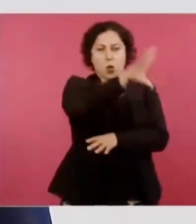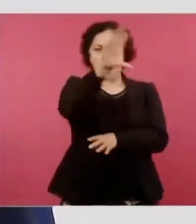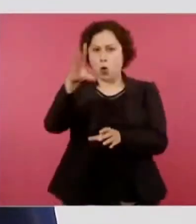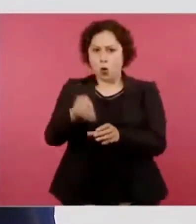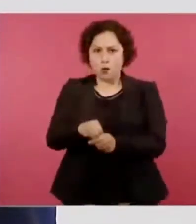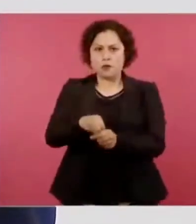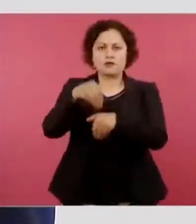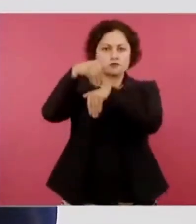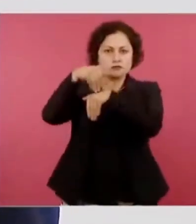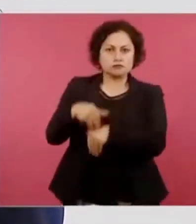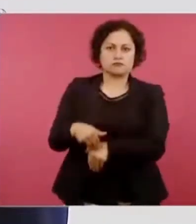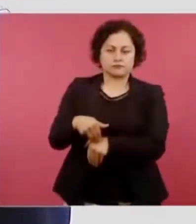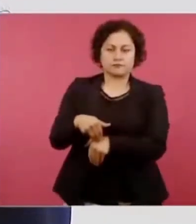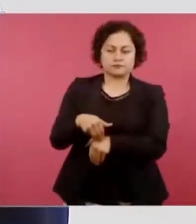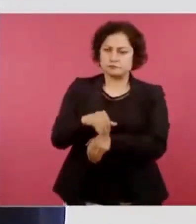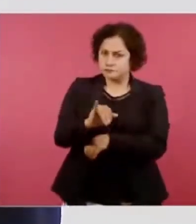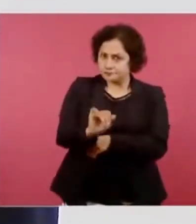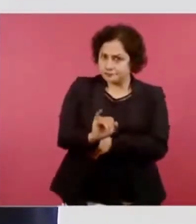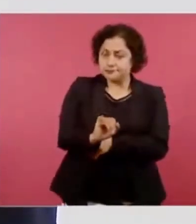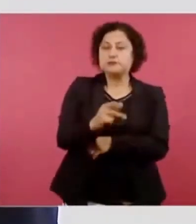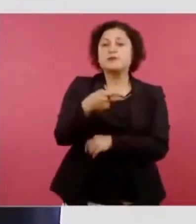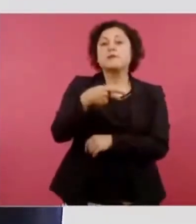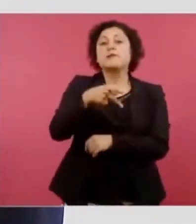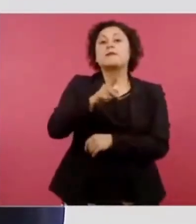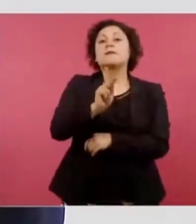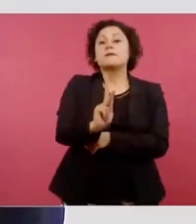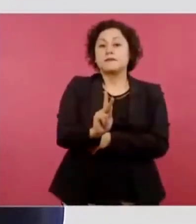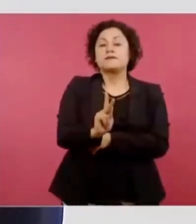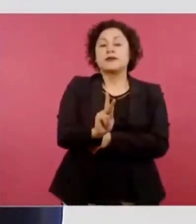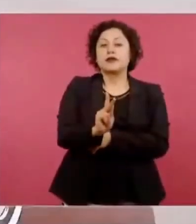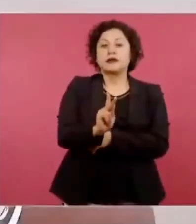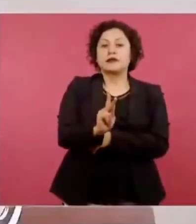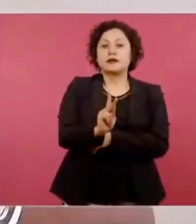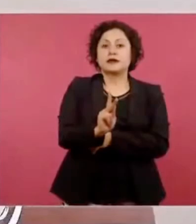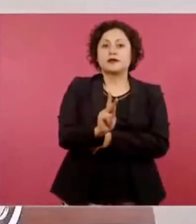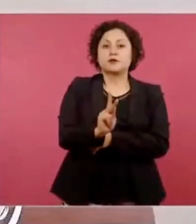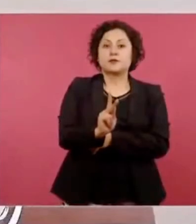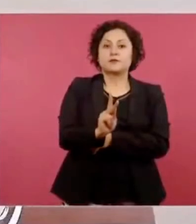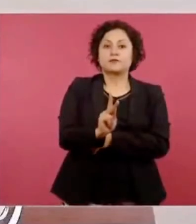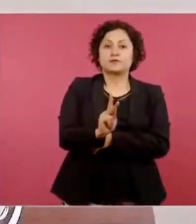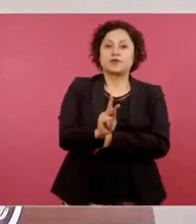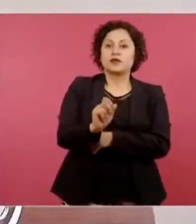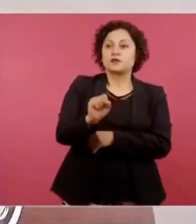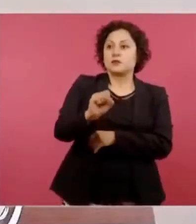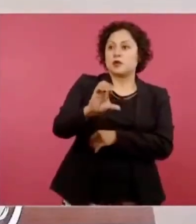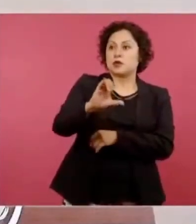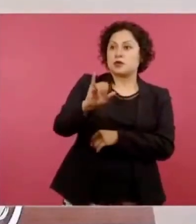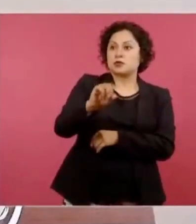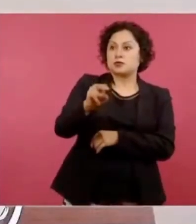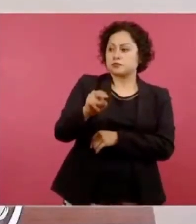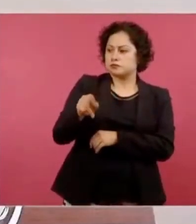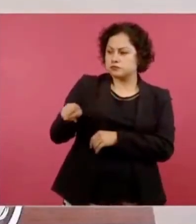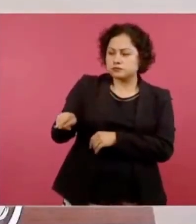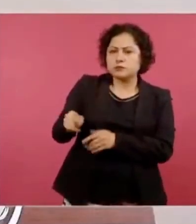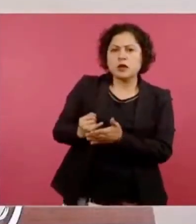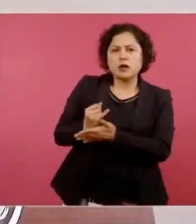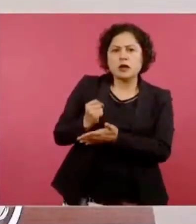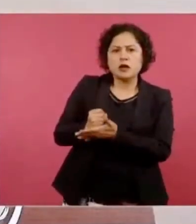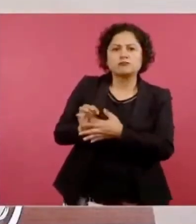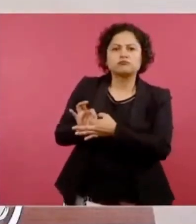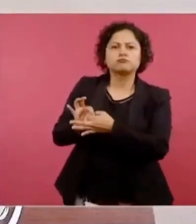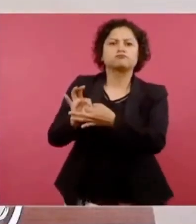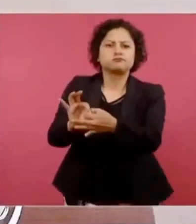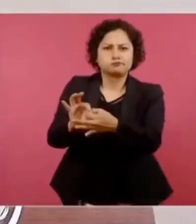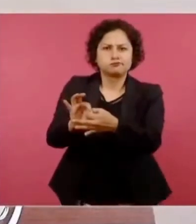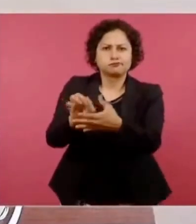conjunto, la Corte atrajo la sentencia oficiosamente para interpretarla y